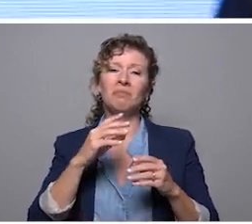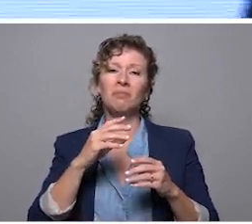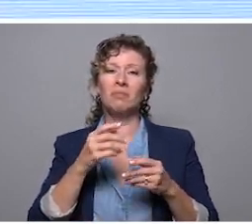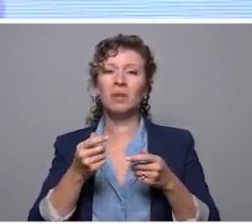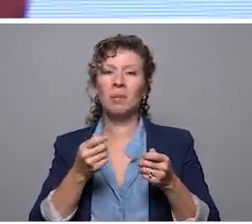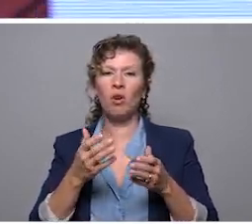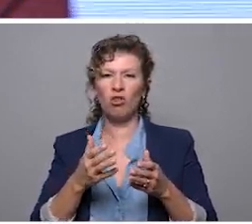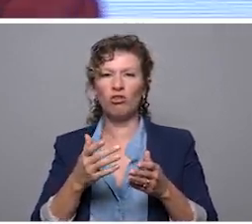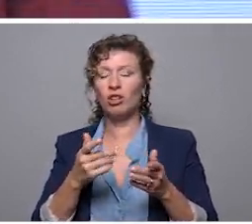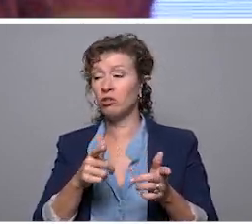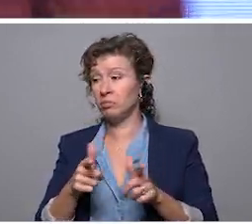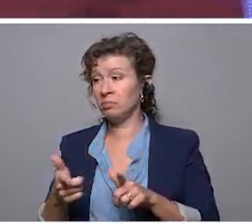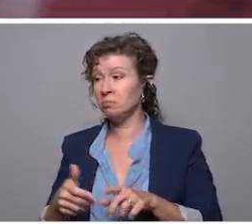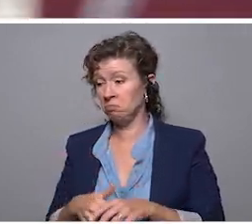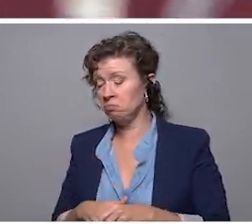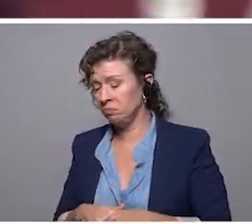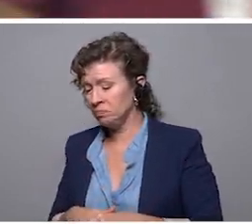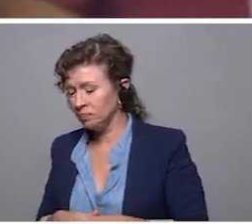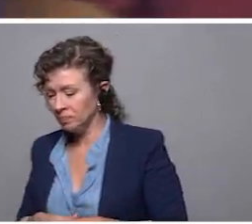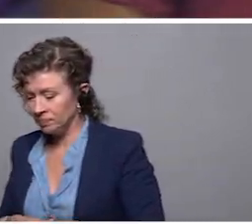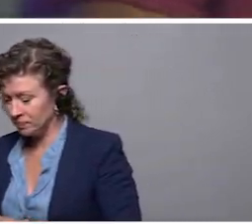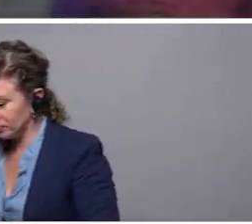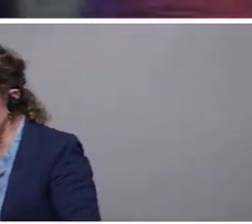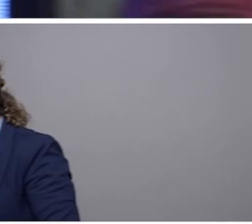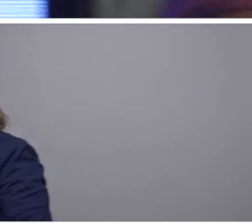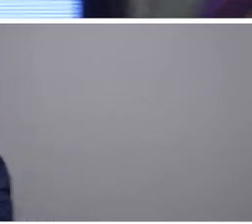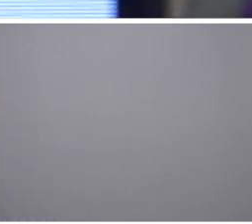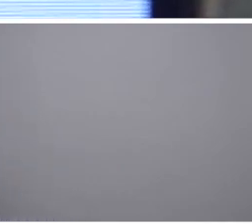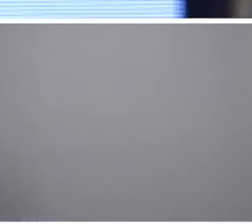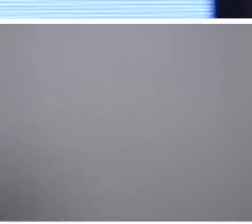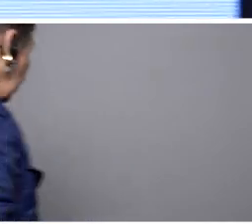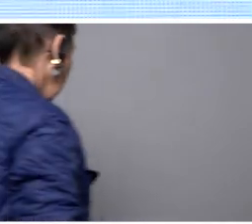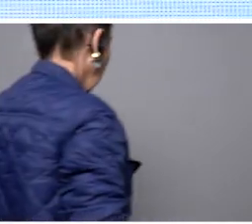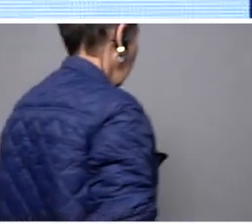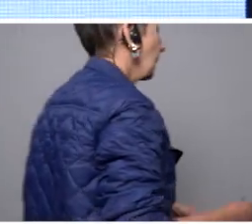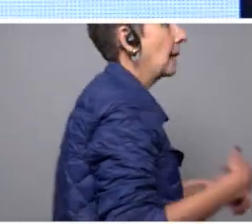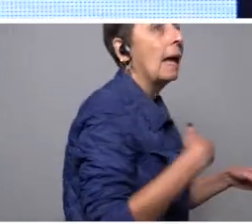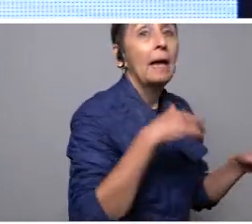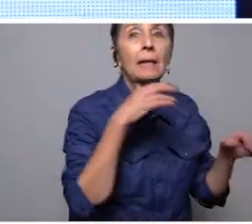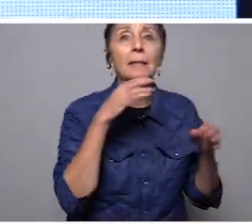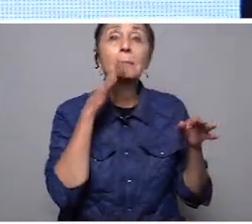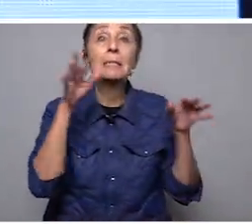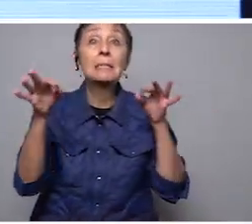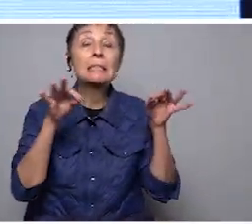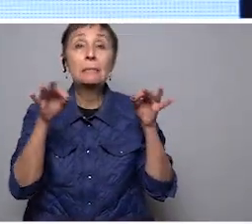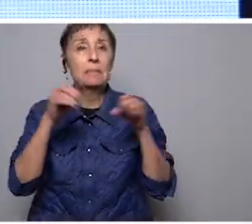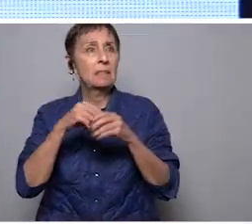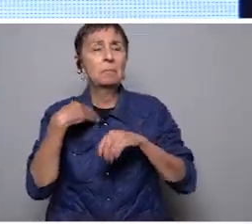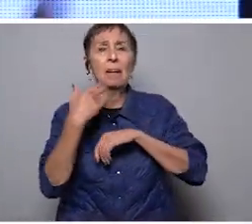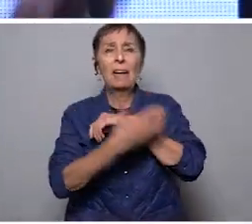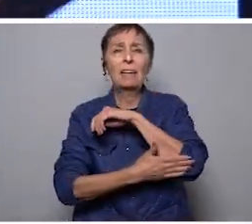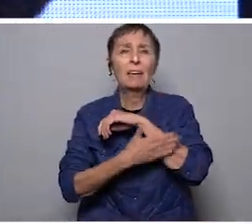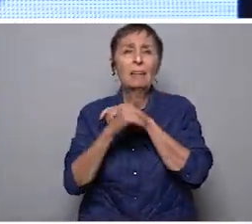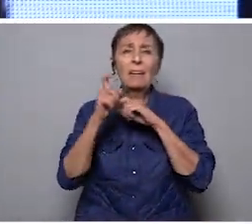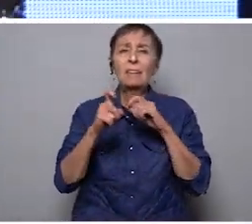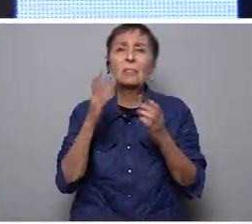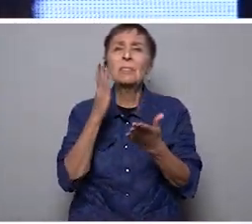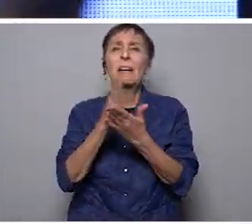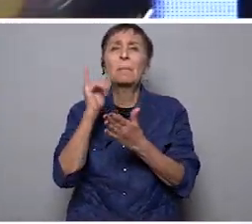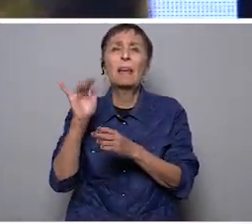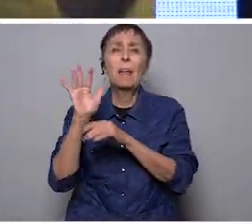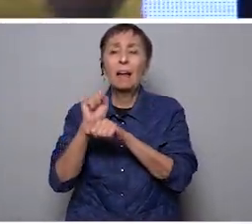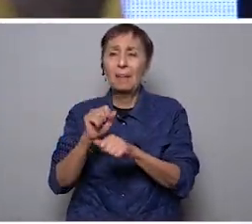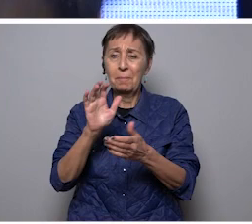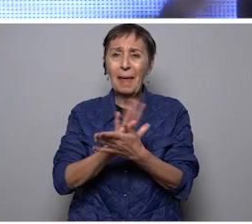verdad que en mi país tenemos que romper esa cultura del papel ya nosotros si no